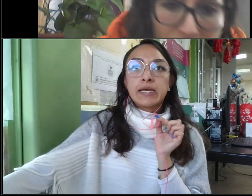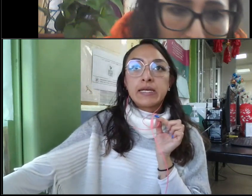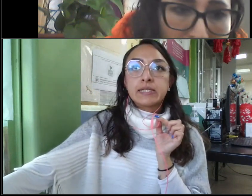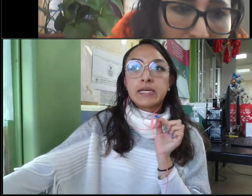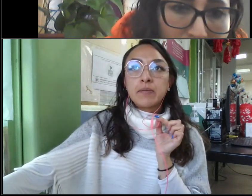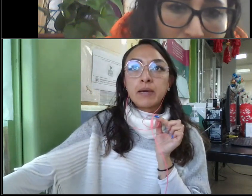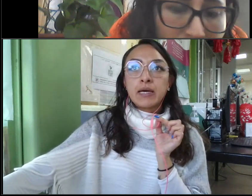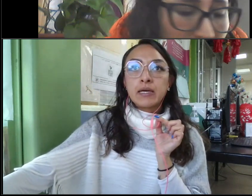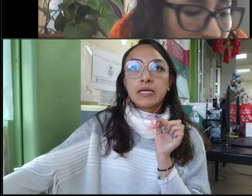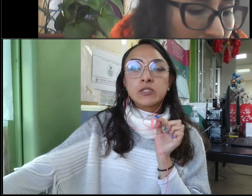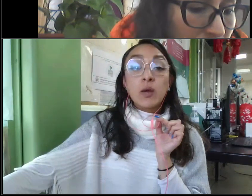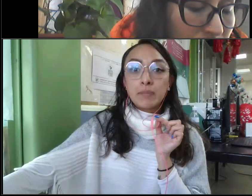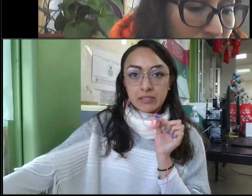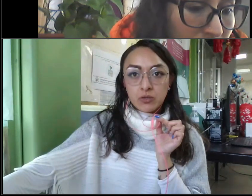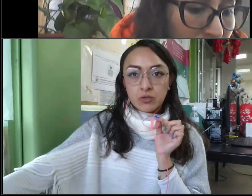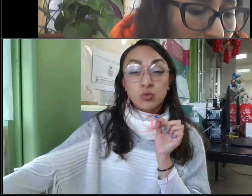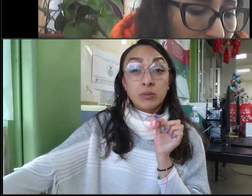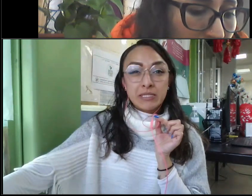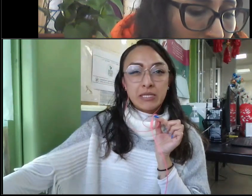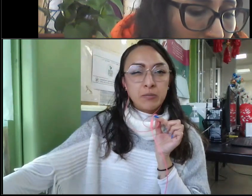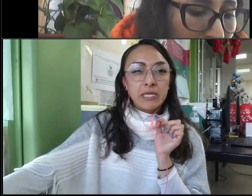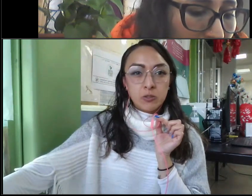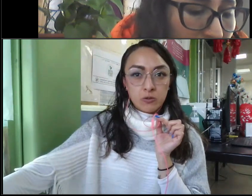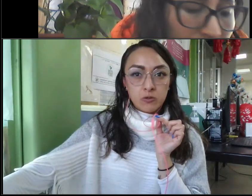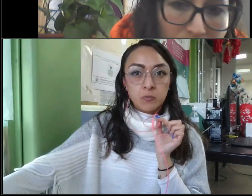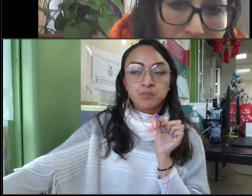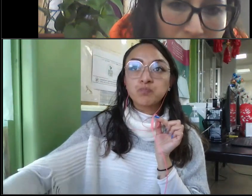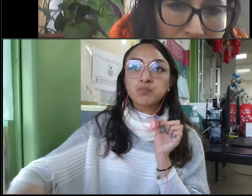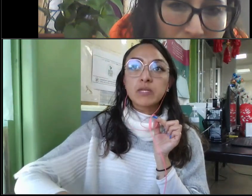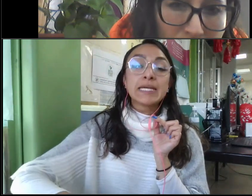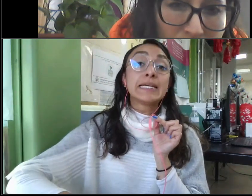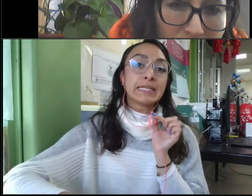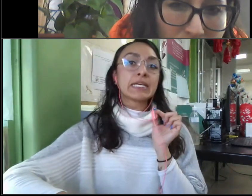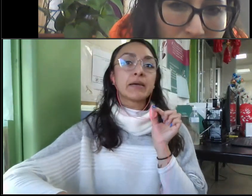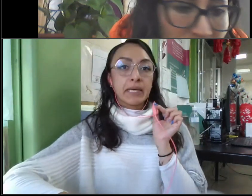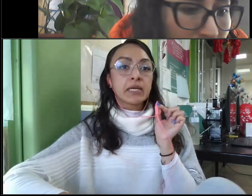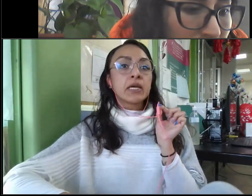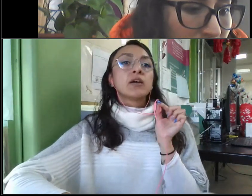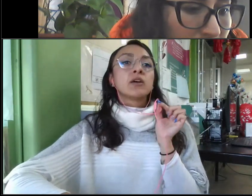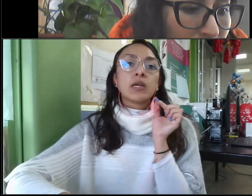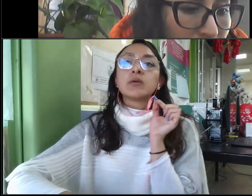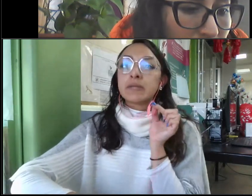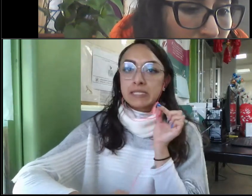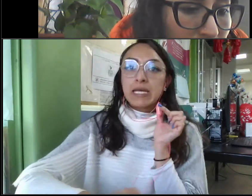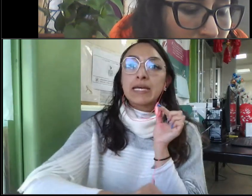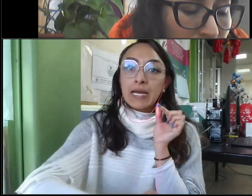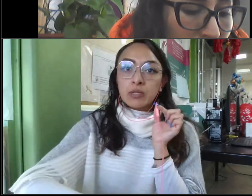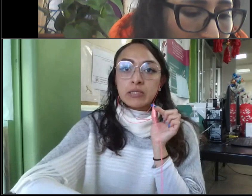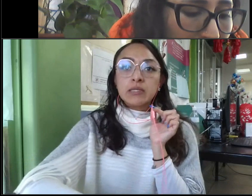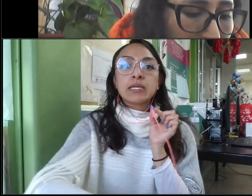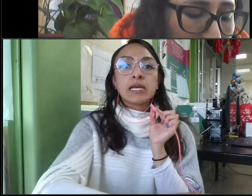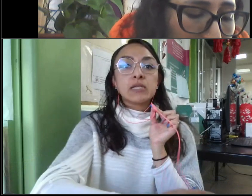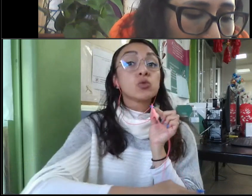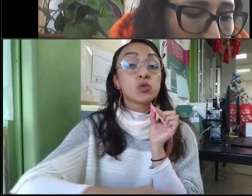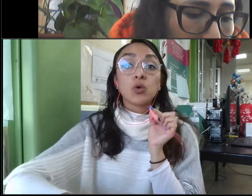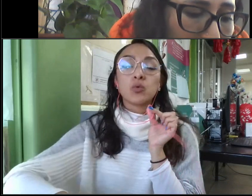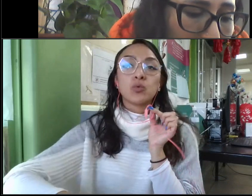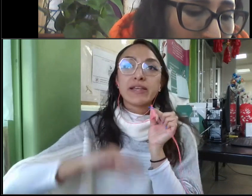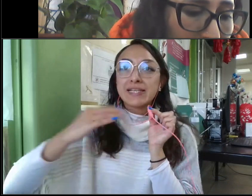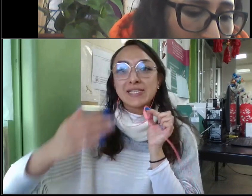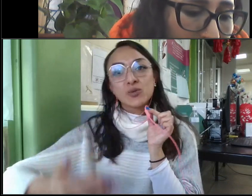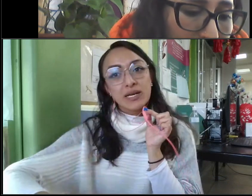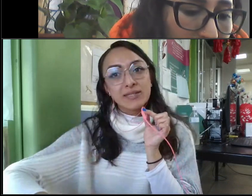que se llama Escuela para Sordos, Universidad para Sordos, y tiene que ver con la Universidad de Gallaudet, que es